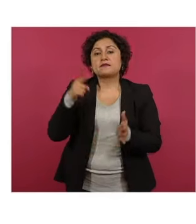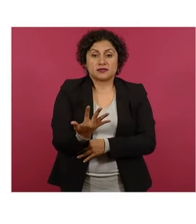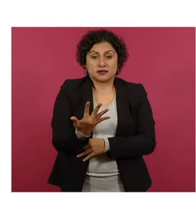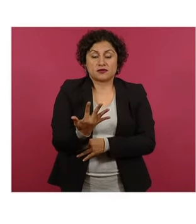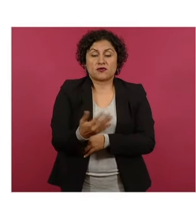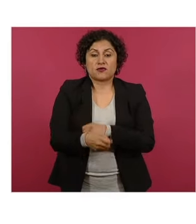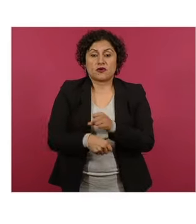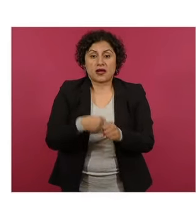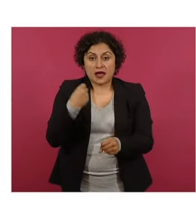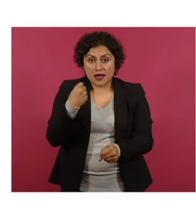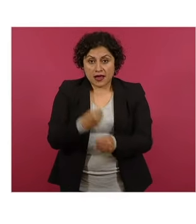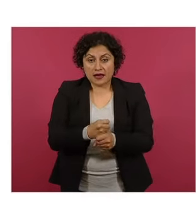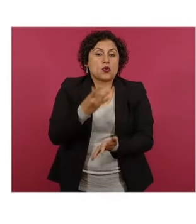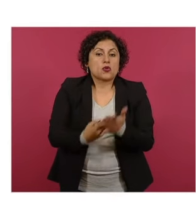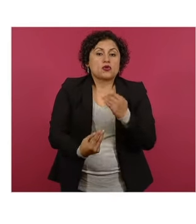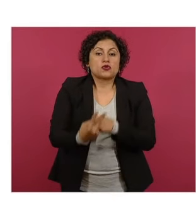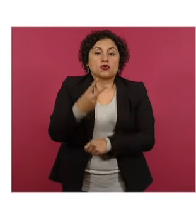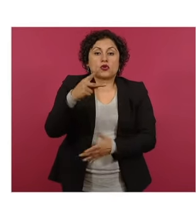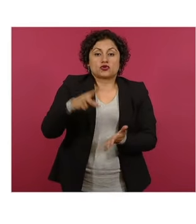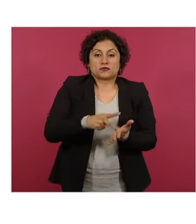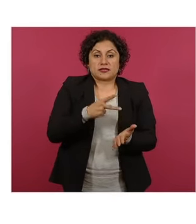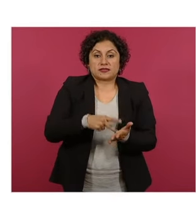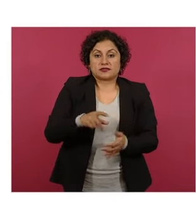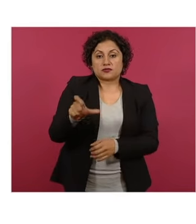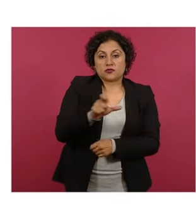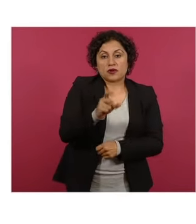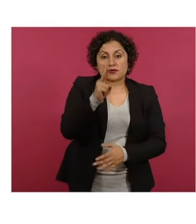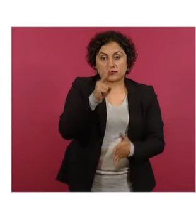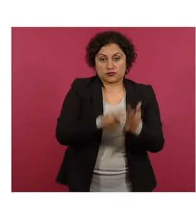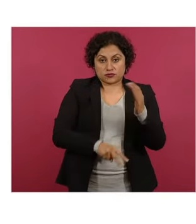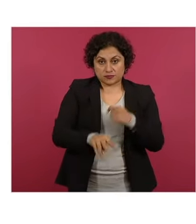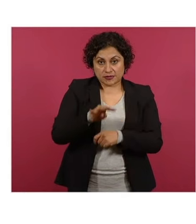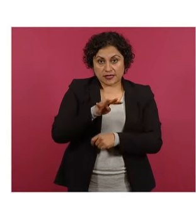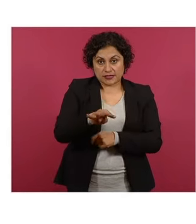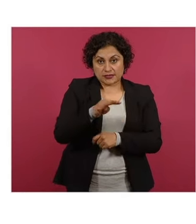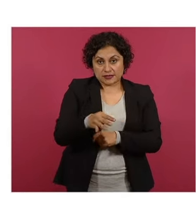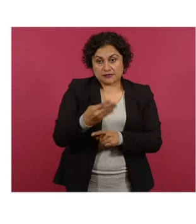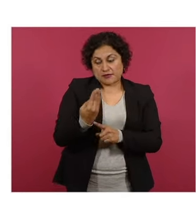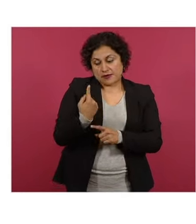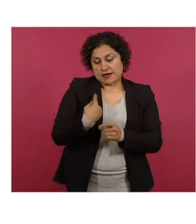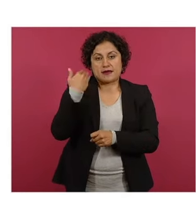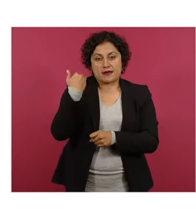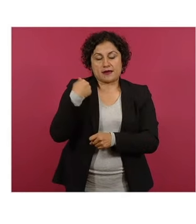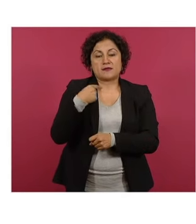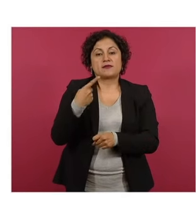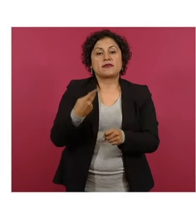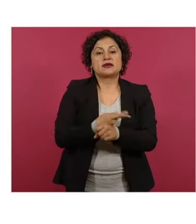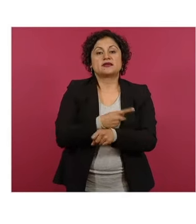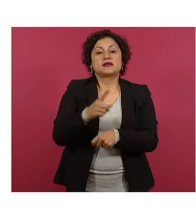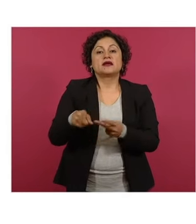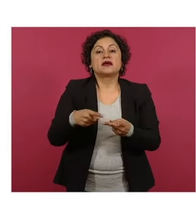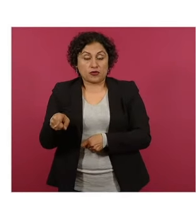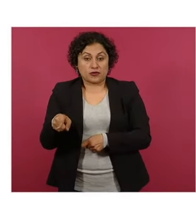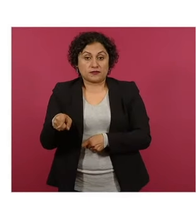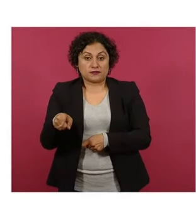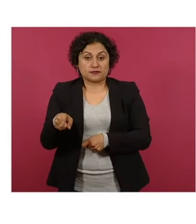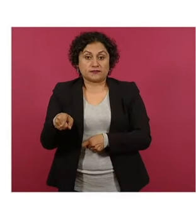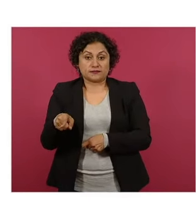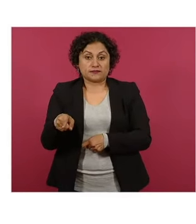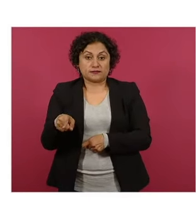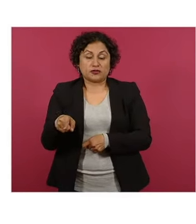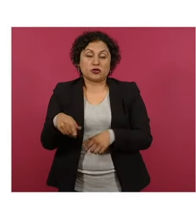1955, solo en 2 ocasiones, en 2019, que fue la pasada, y ahora ocupamos el tercer lugar.